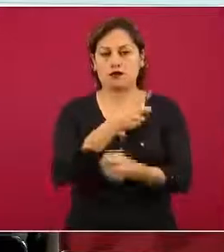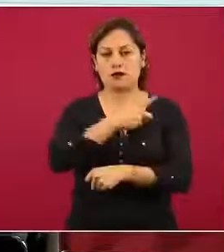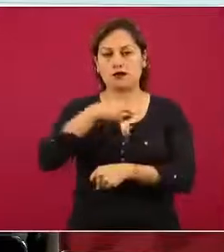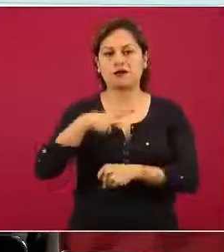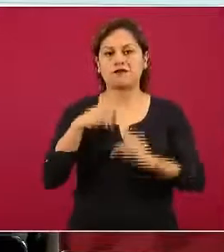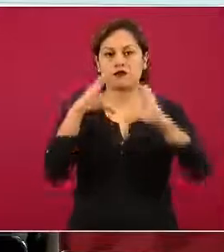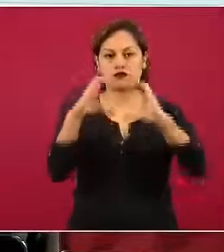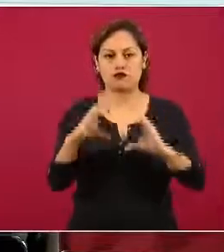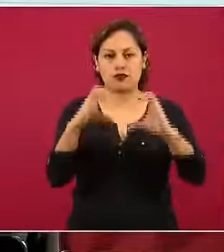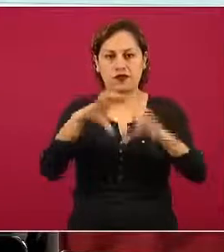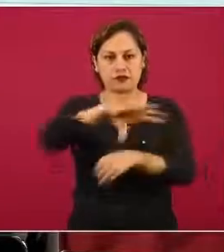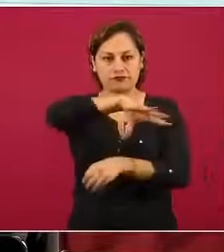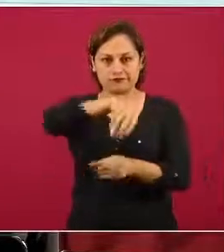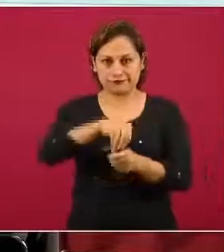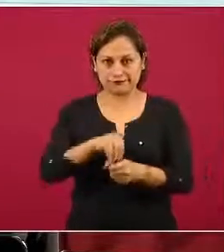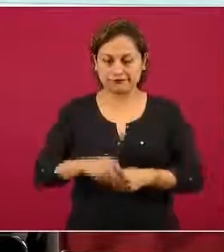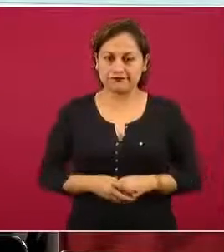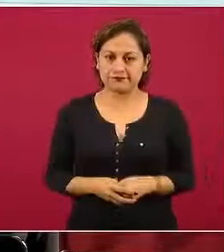sigue.